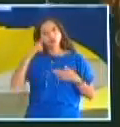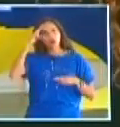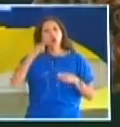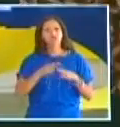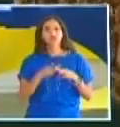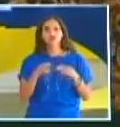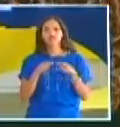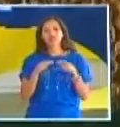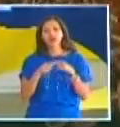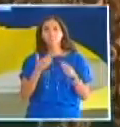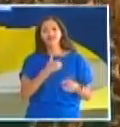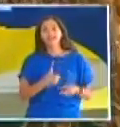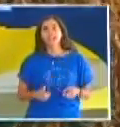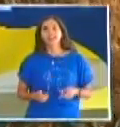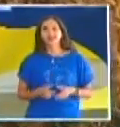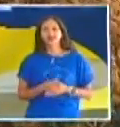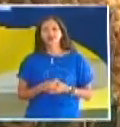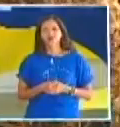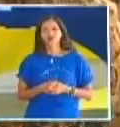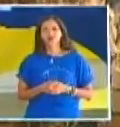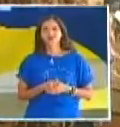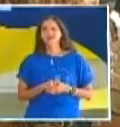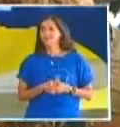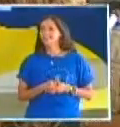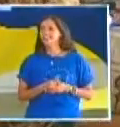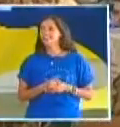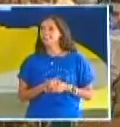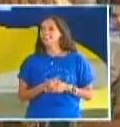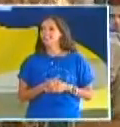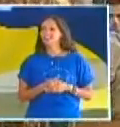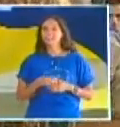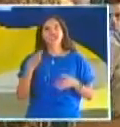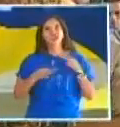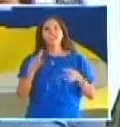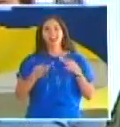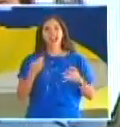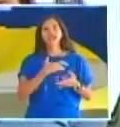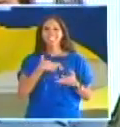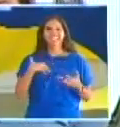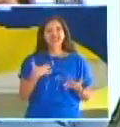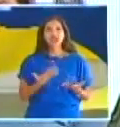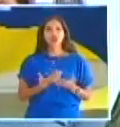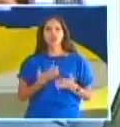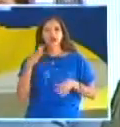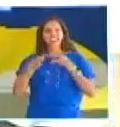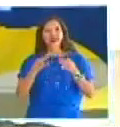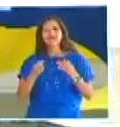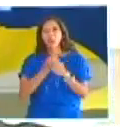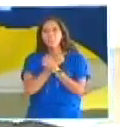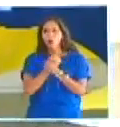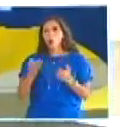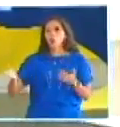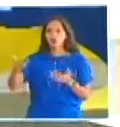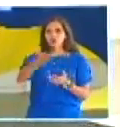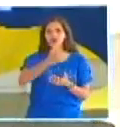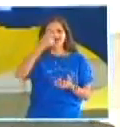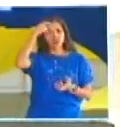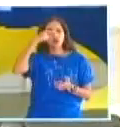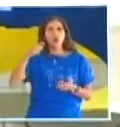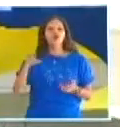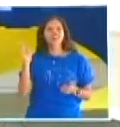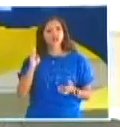de su equipo, presidente. Gracias. Y de verdad que quiero manifestarle todo ese amor que he recogido del pueblo venezolano hacia